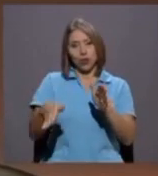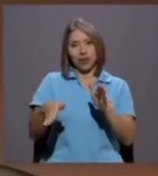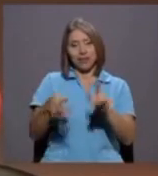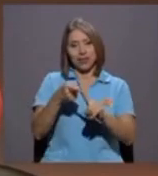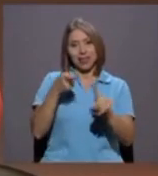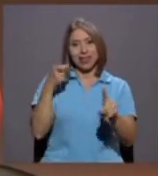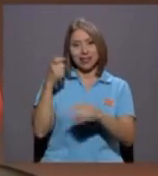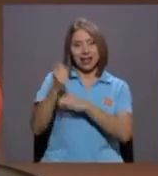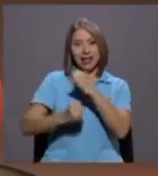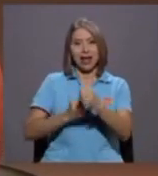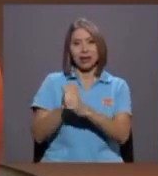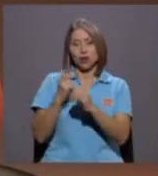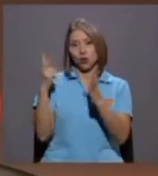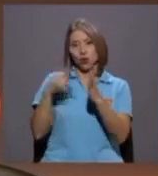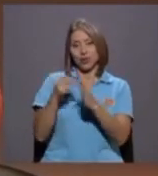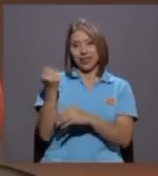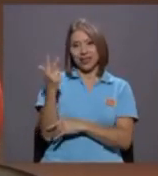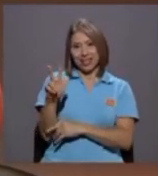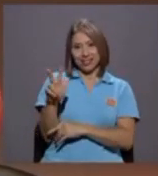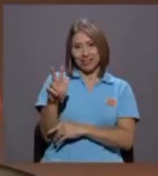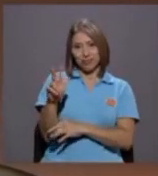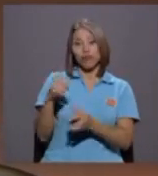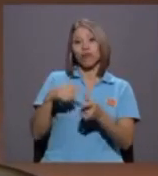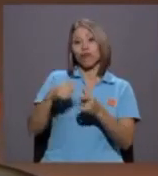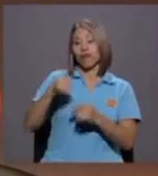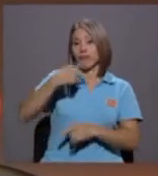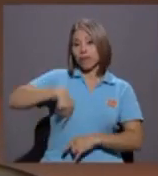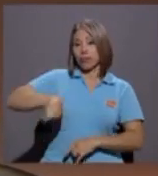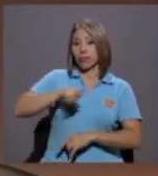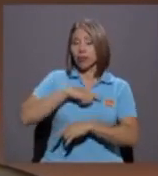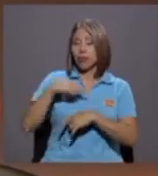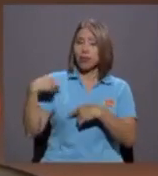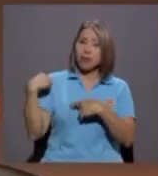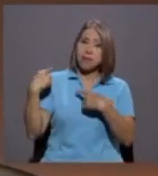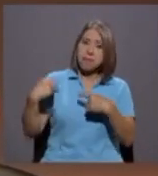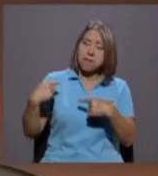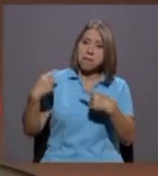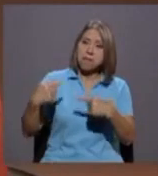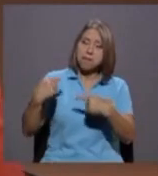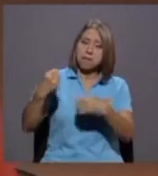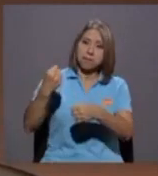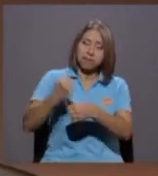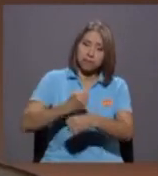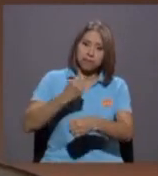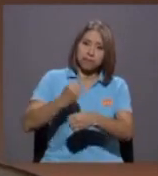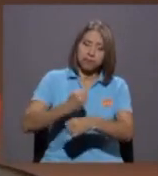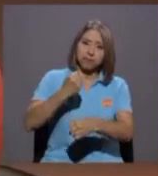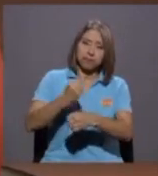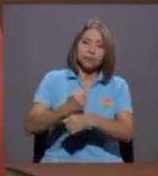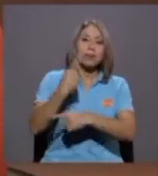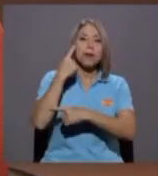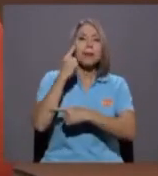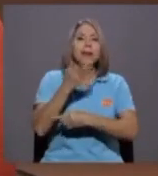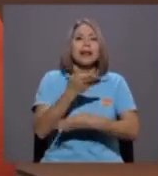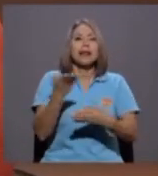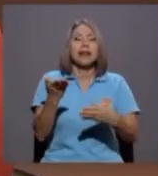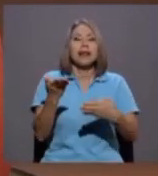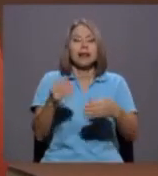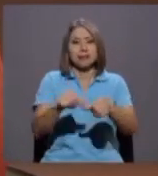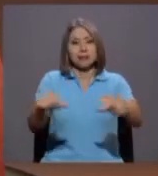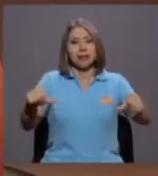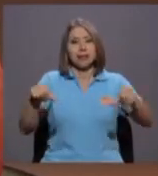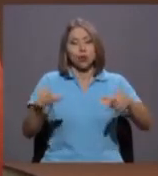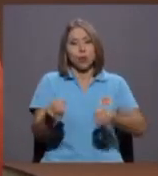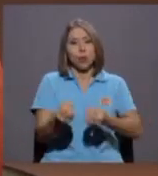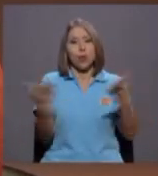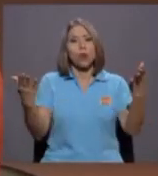el 2013. Entonces, desde entonces venimos realizando algunas acciones para generar transparencia en el sector público.